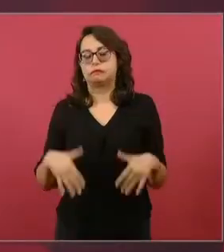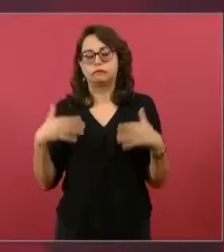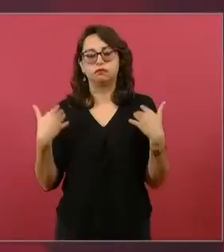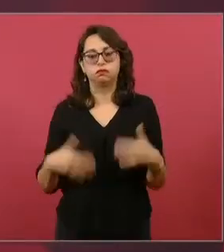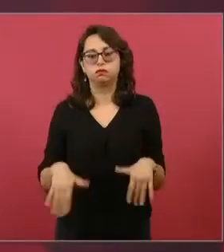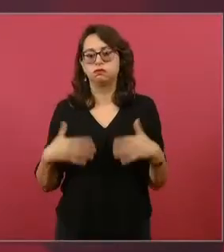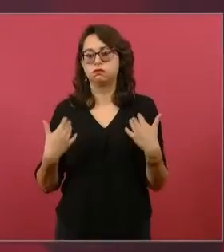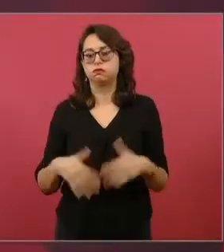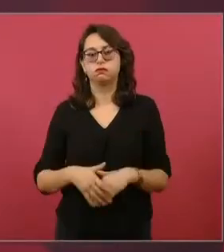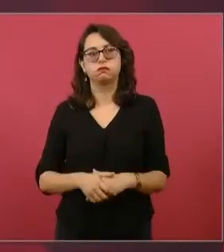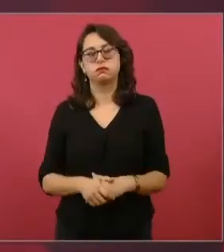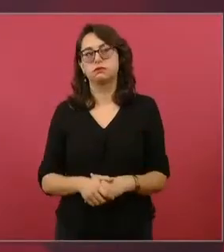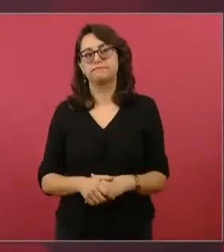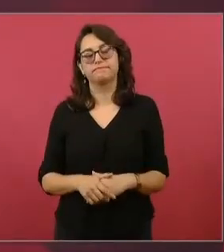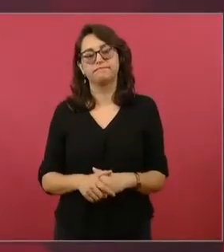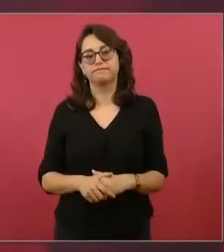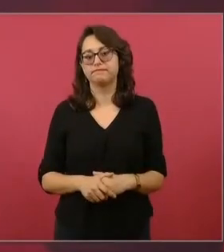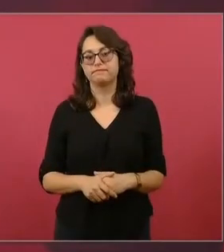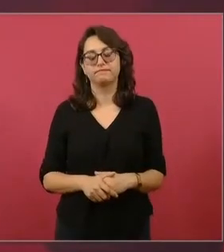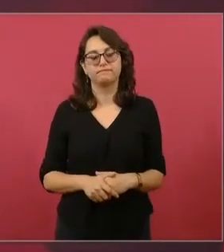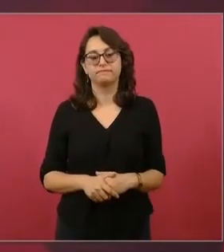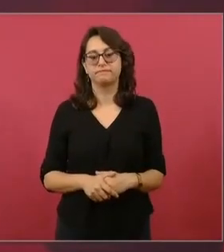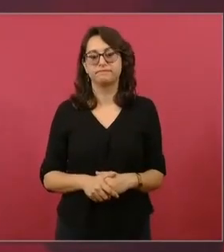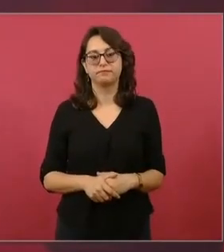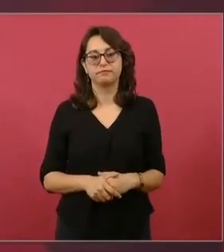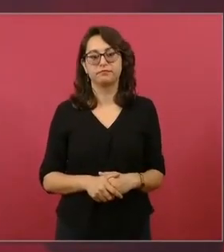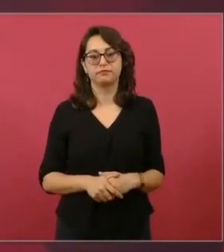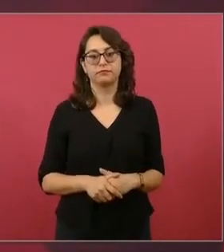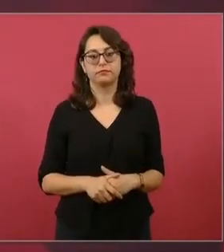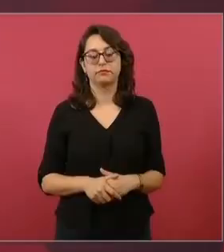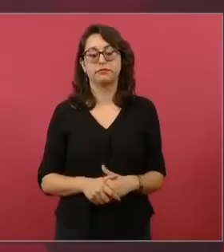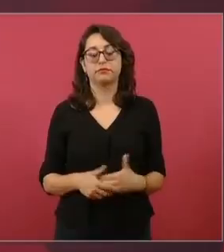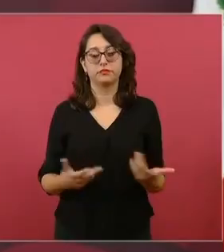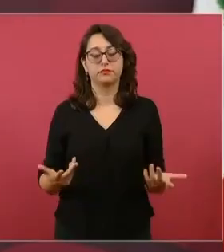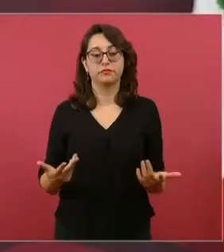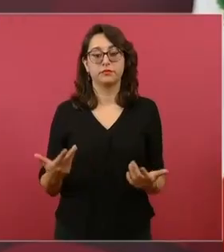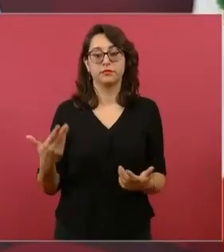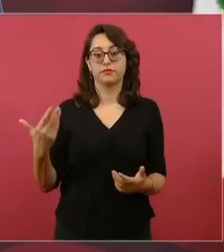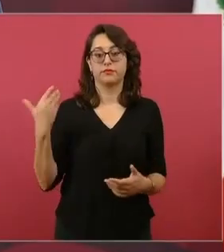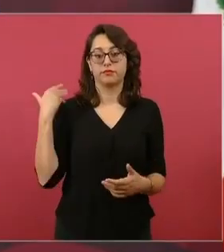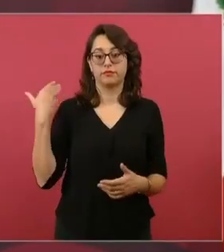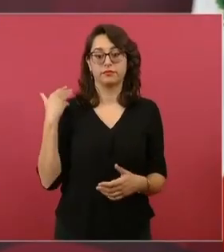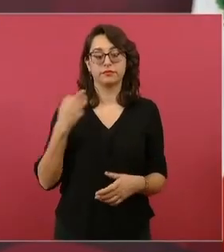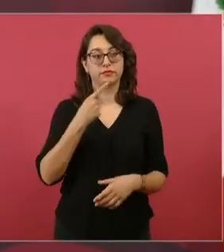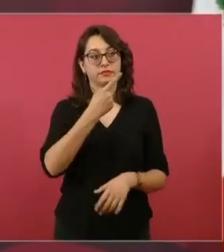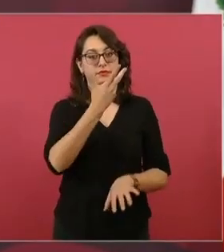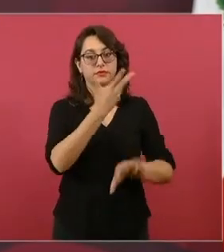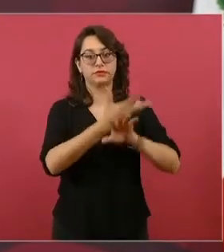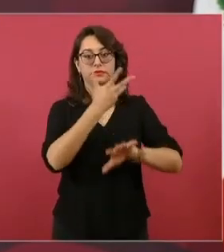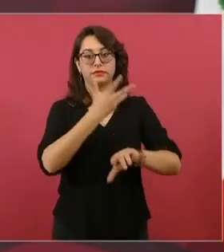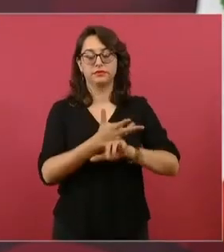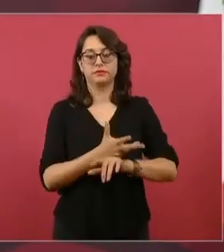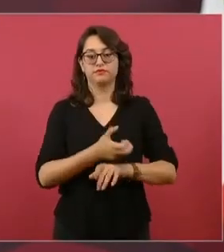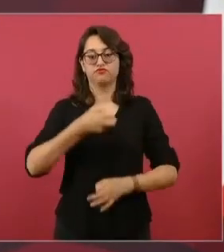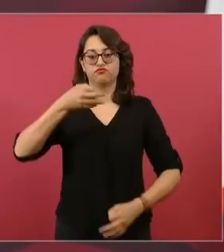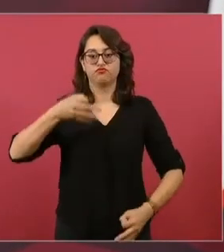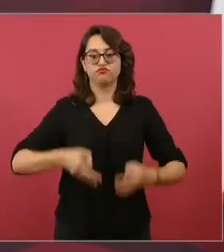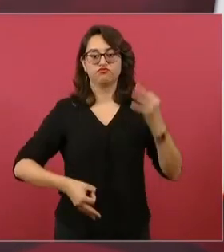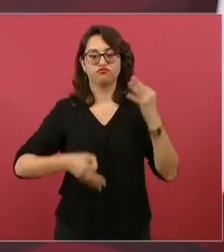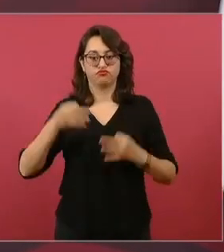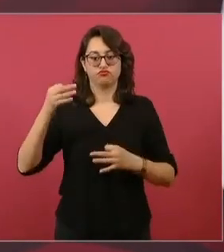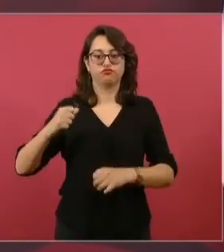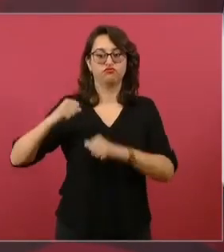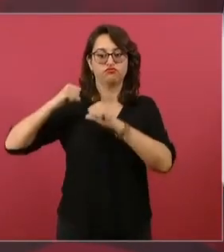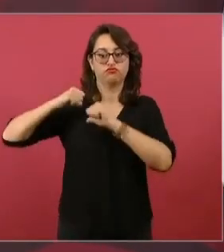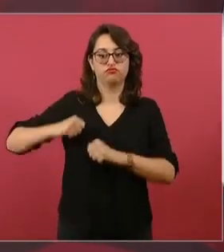de escuchar la conferencia del fiscal de Estados Unidos acerca de un